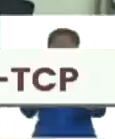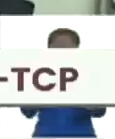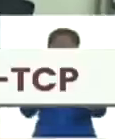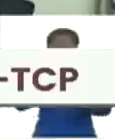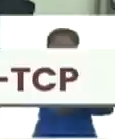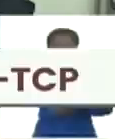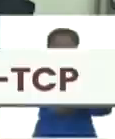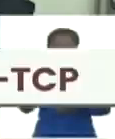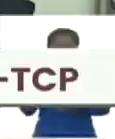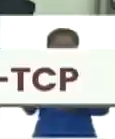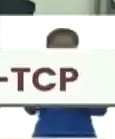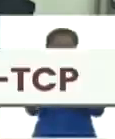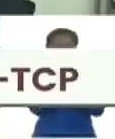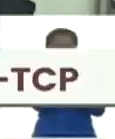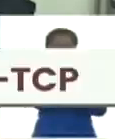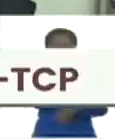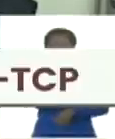así.